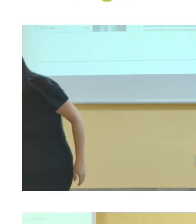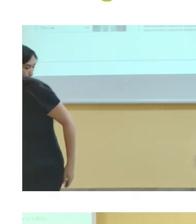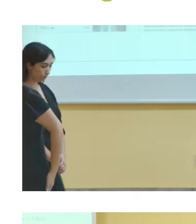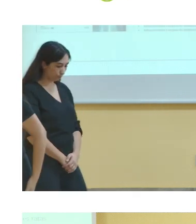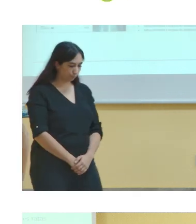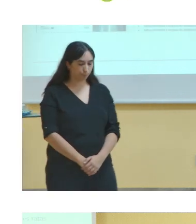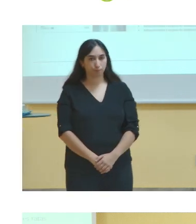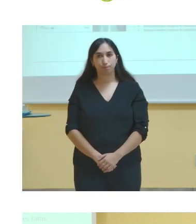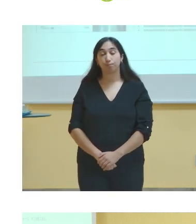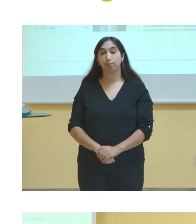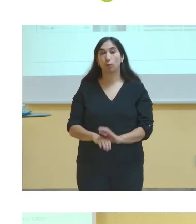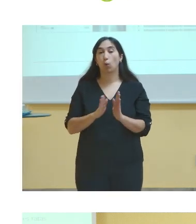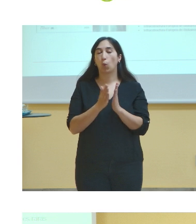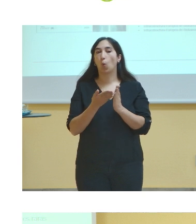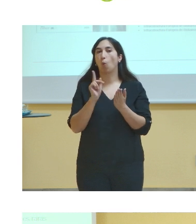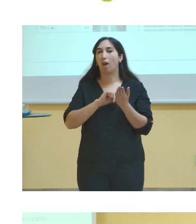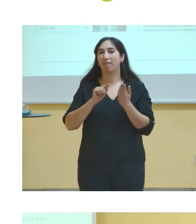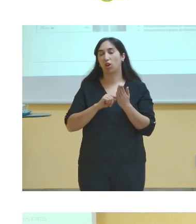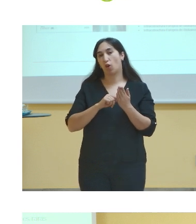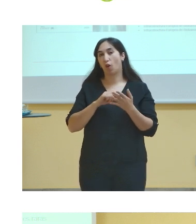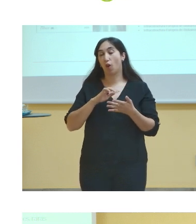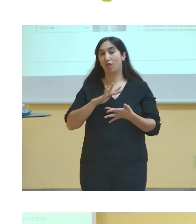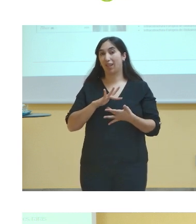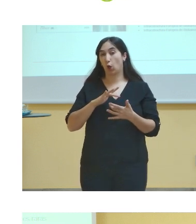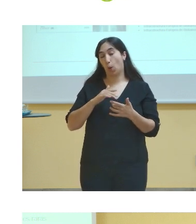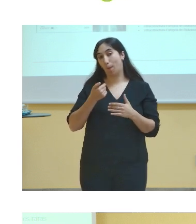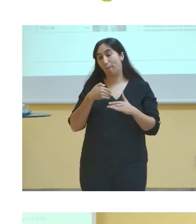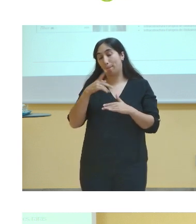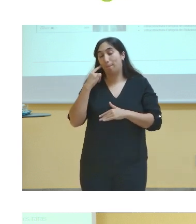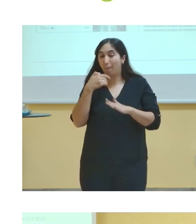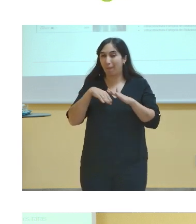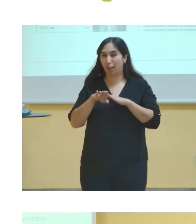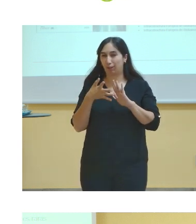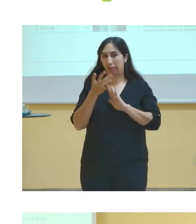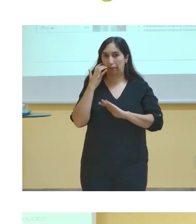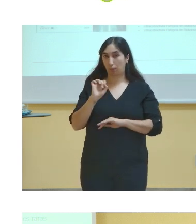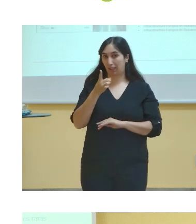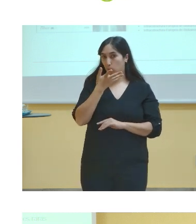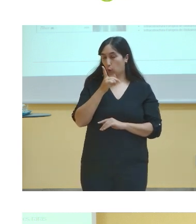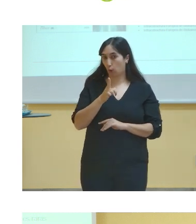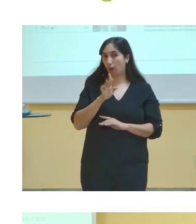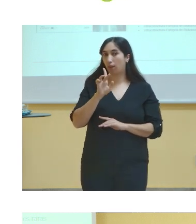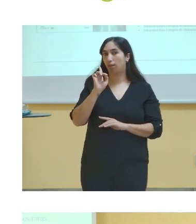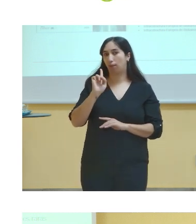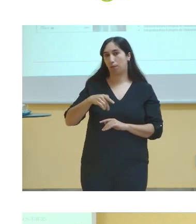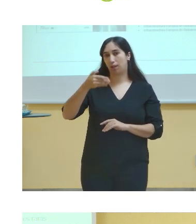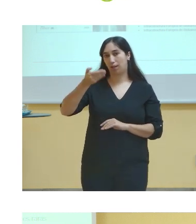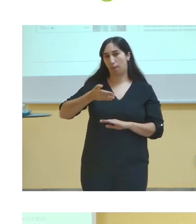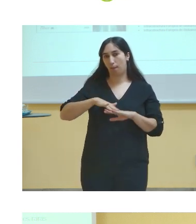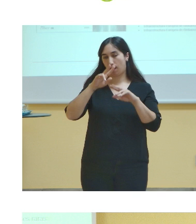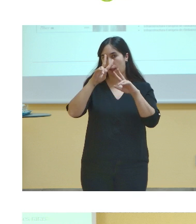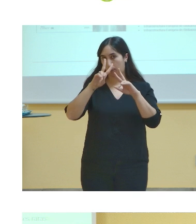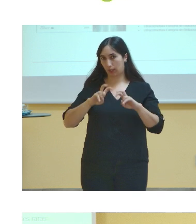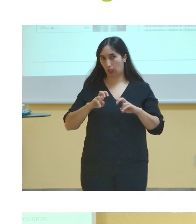Este cuaderno de biobancos, los biobancos sí que este es un tema un poquito más raro, no se conocen, pero es fundamental para la